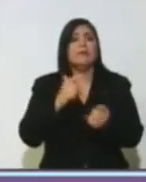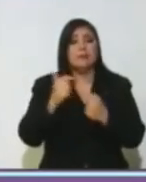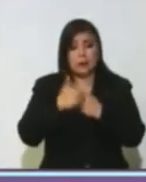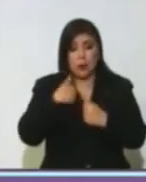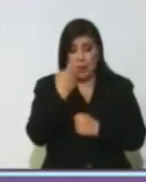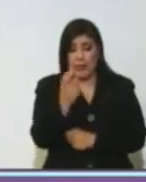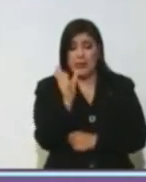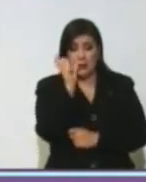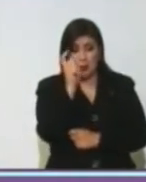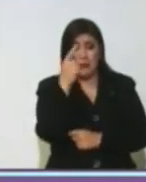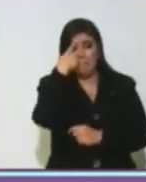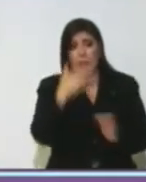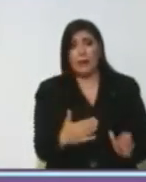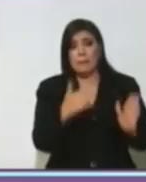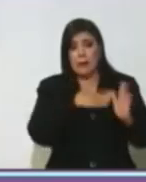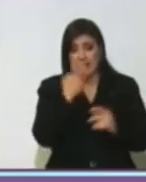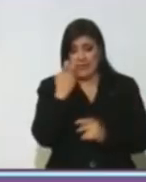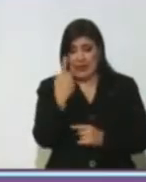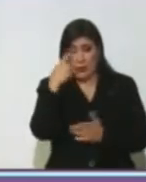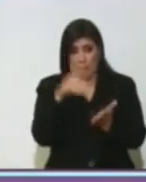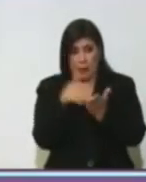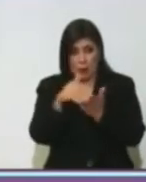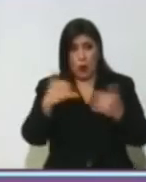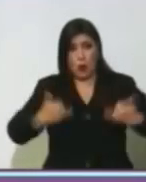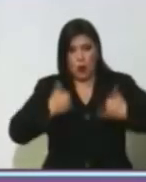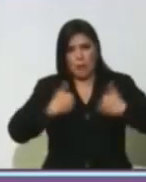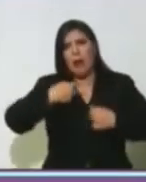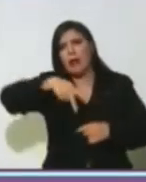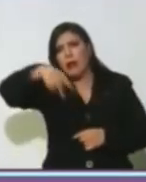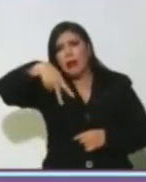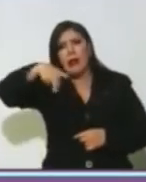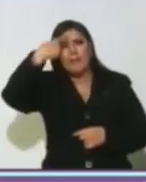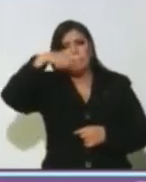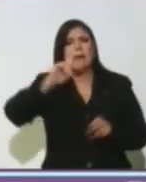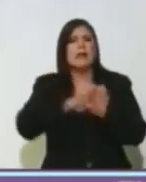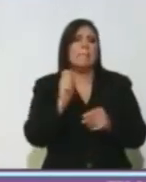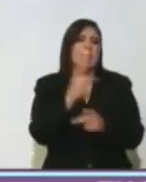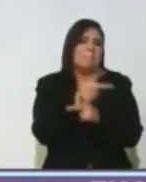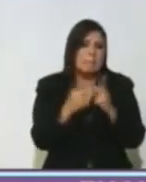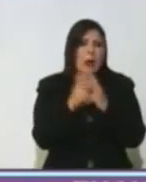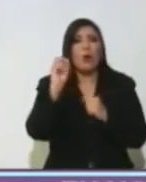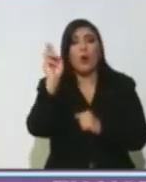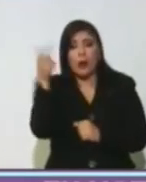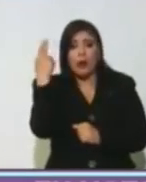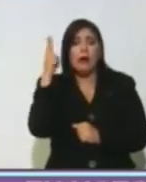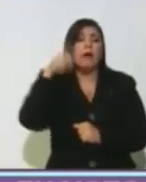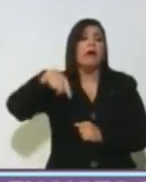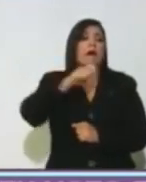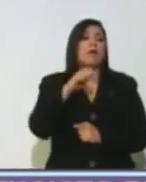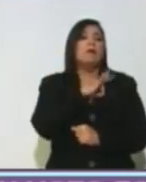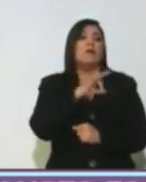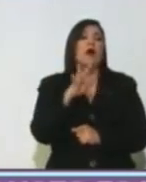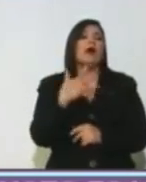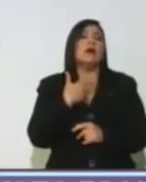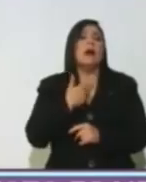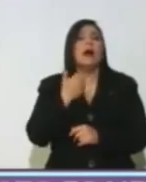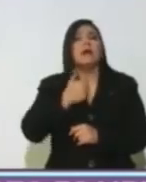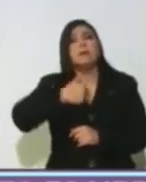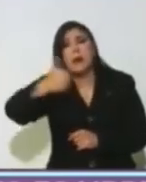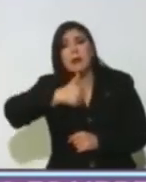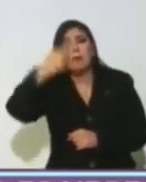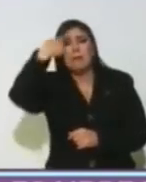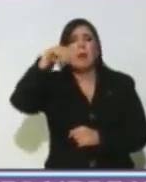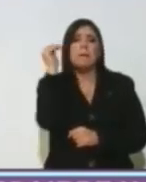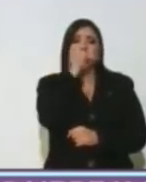el compromiso para que ese millón de jóvenes que van a la preparatoria y a la universidad lo hagan de manera gratuita transporte